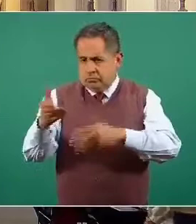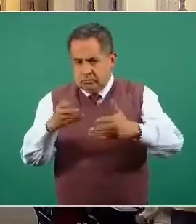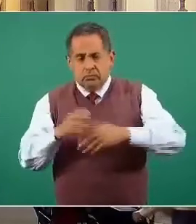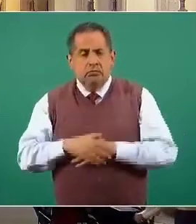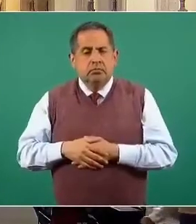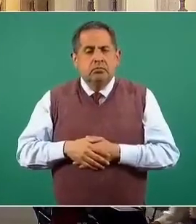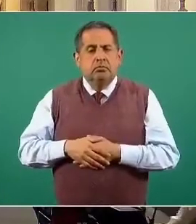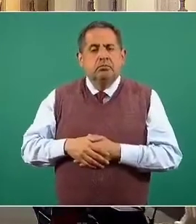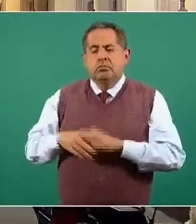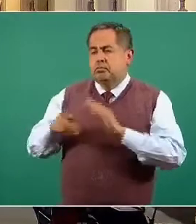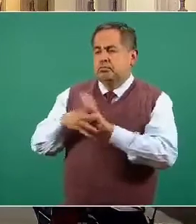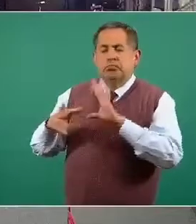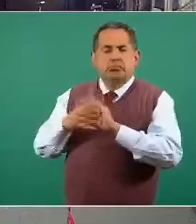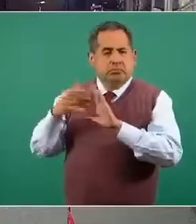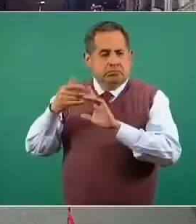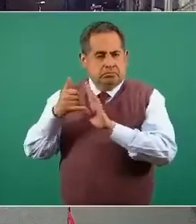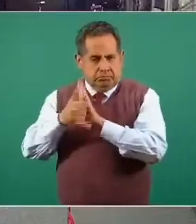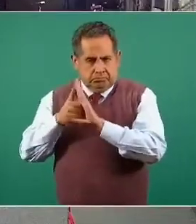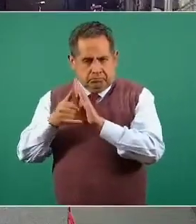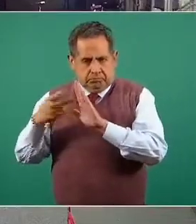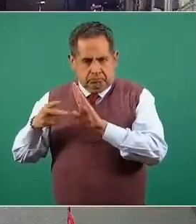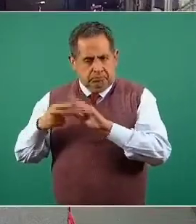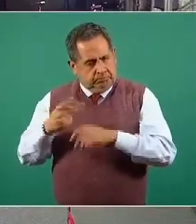del Trascendente por YouTube.